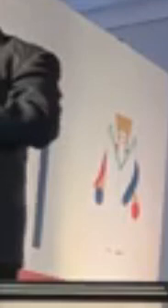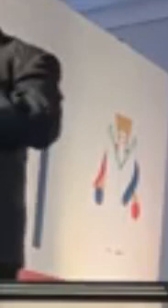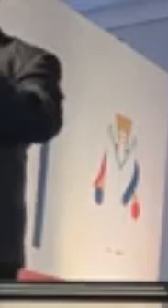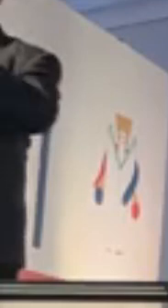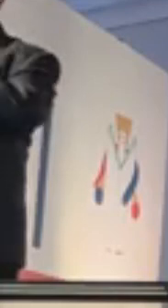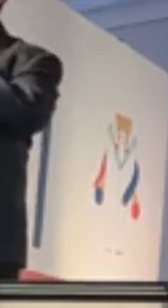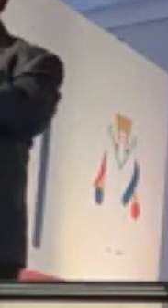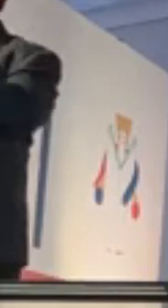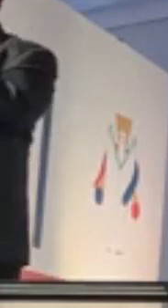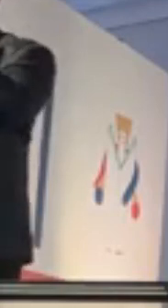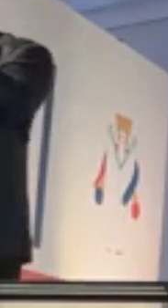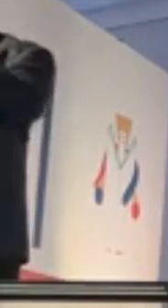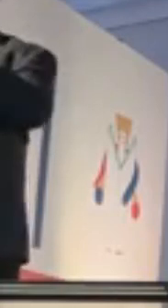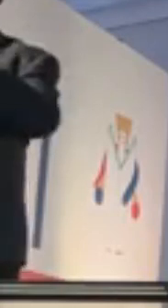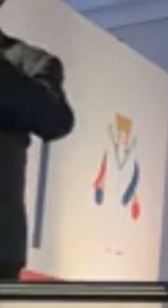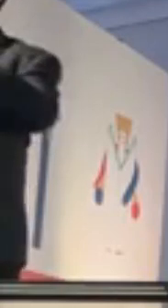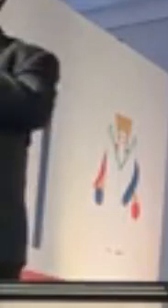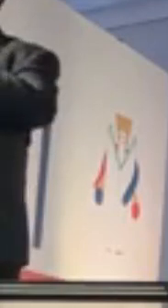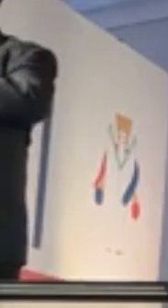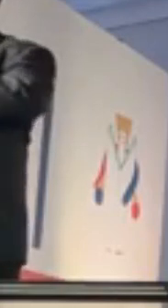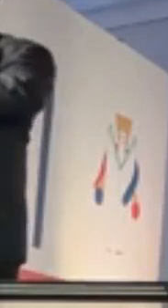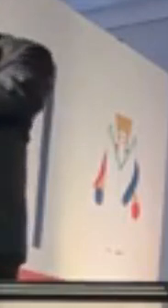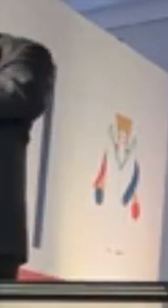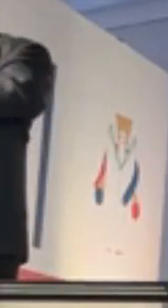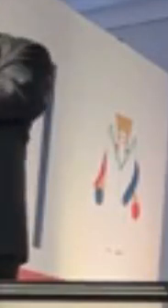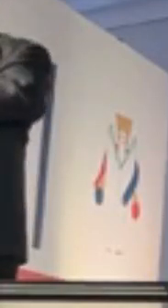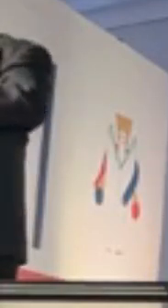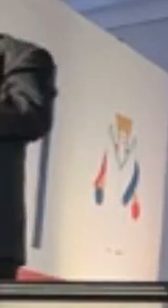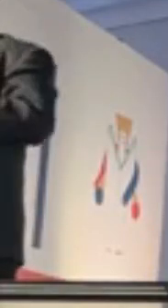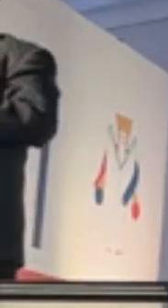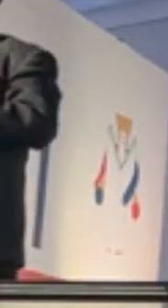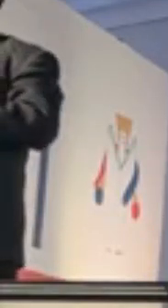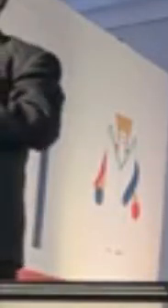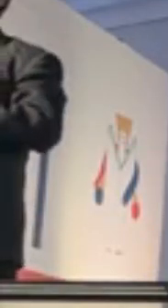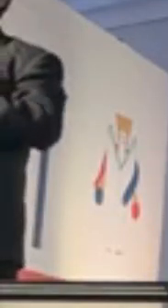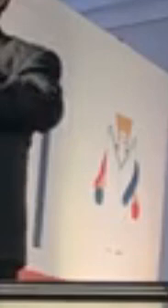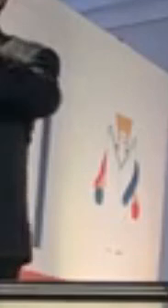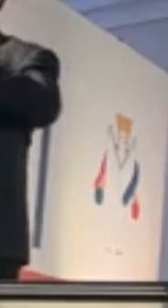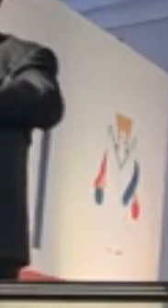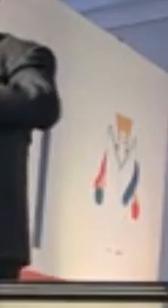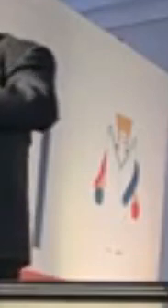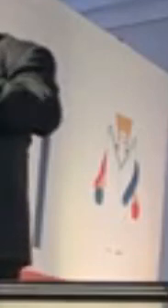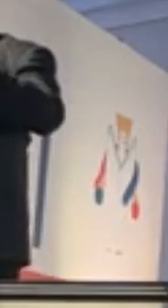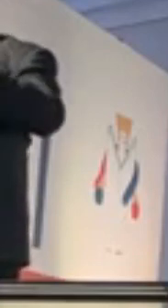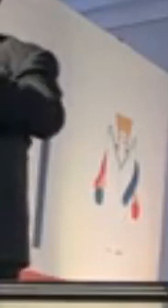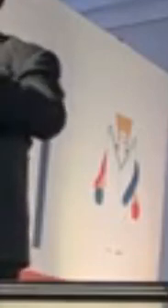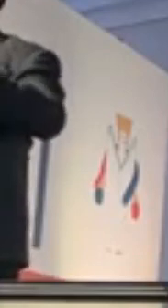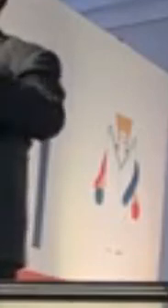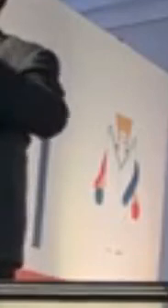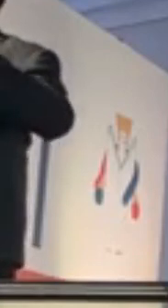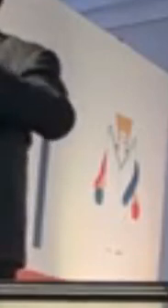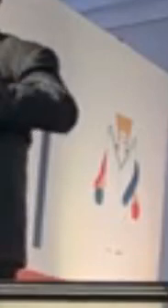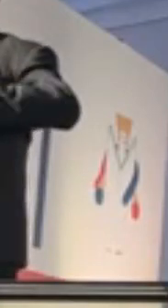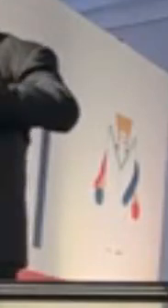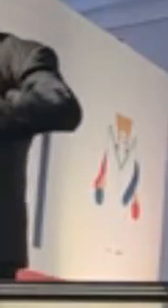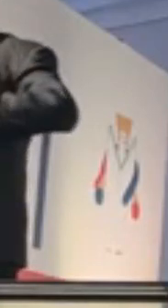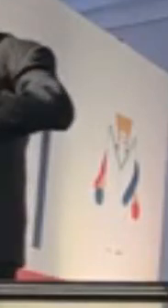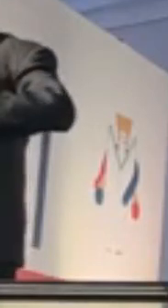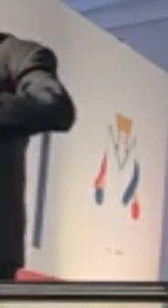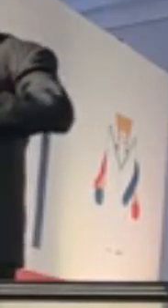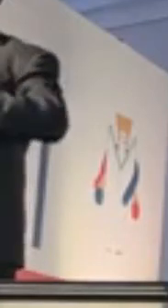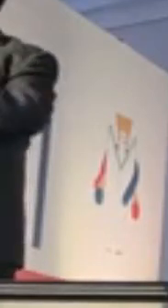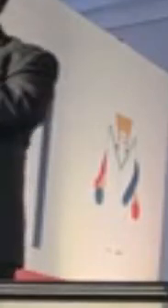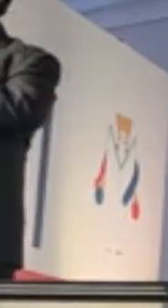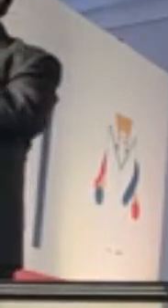que la guerra va cambiando. El lawfare es un término que viene del ámbito militar, que, como decía, la traducción es la guerra judicial o la guerra